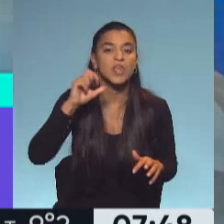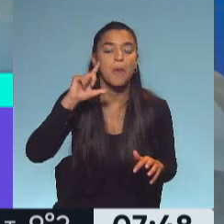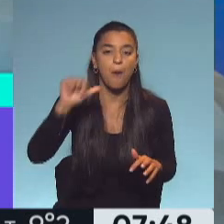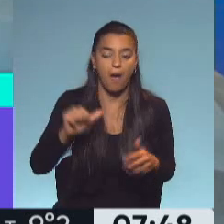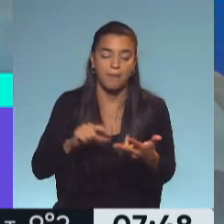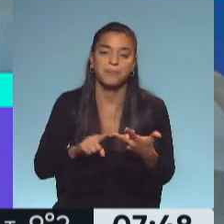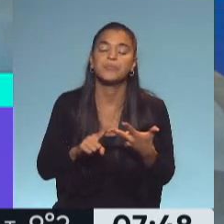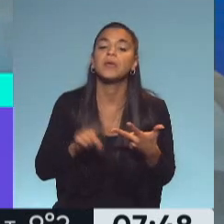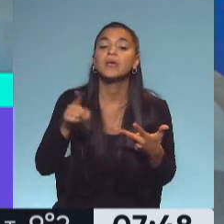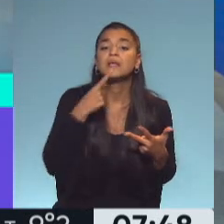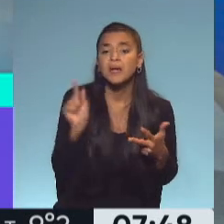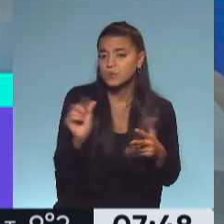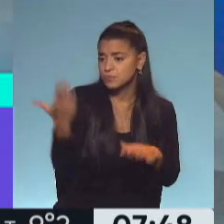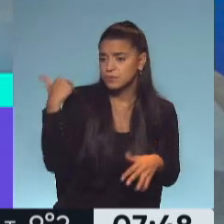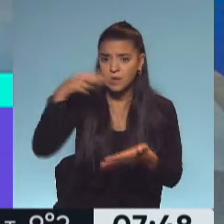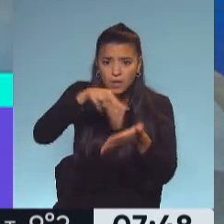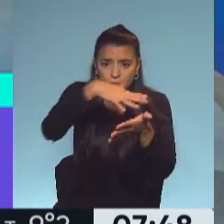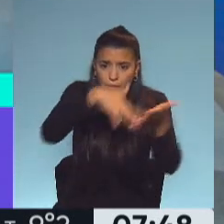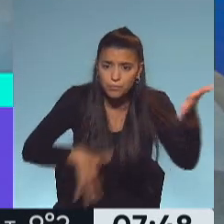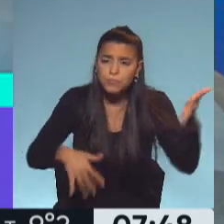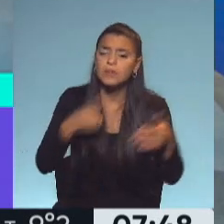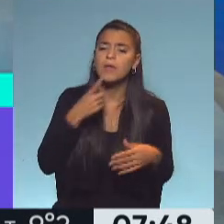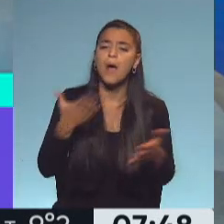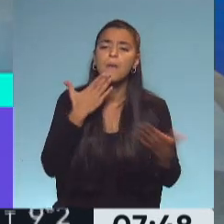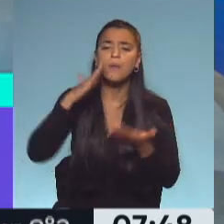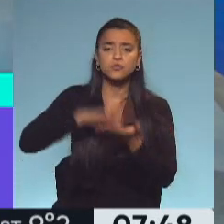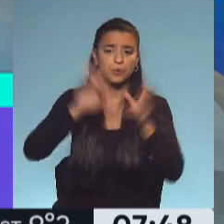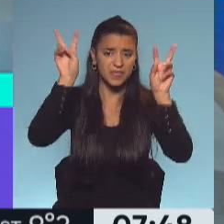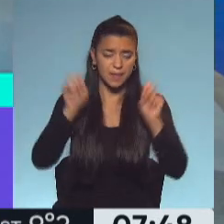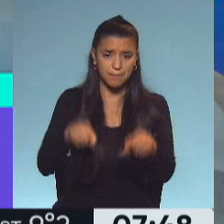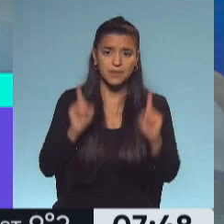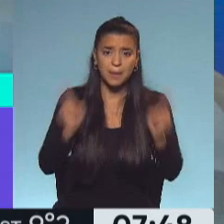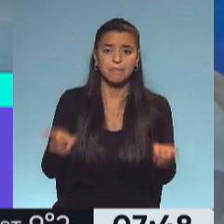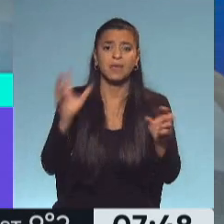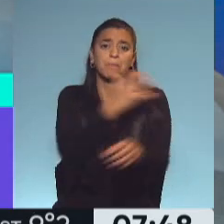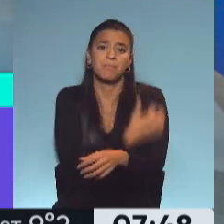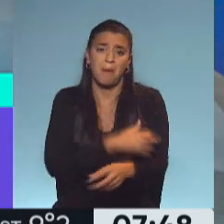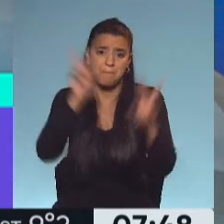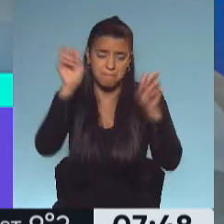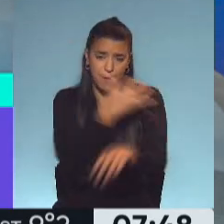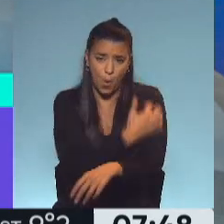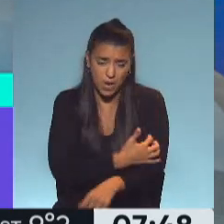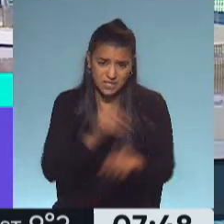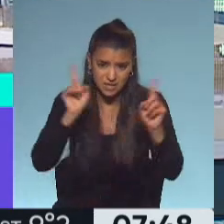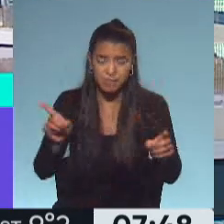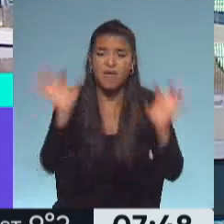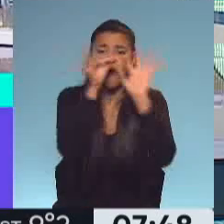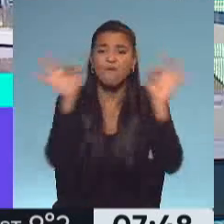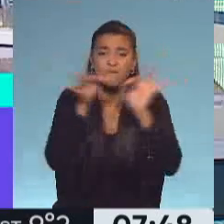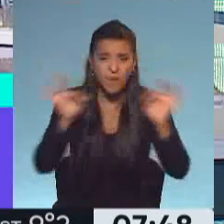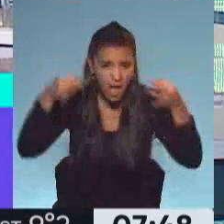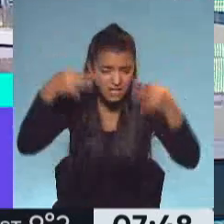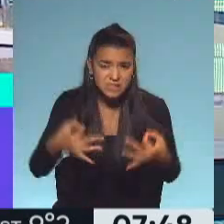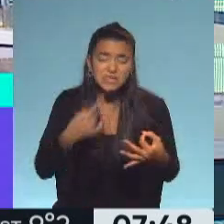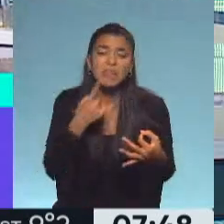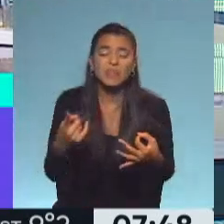menor lo que decías, porque recién leyendo el documento, Vero, hablaba justamente de ese tema, habla de la pobreza, entre otras cosas. Esa es la frase puntual a la que